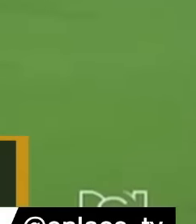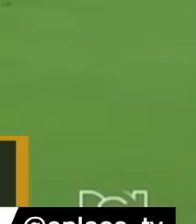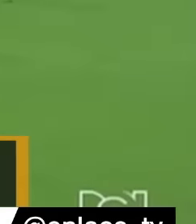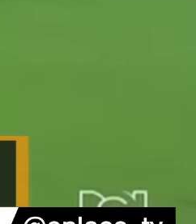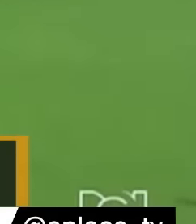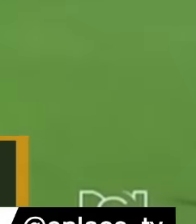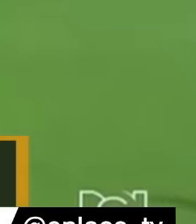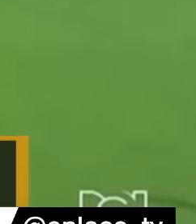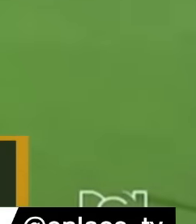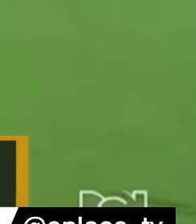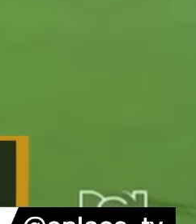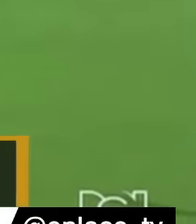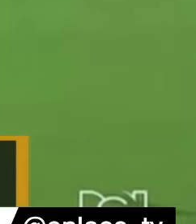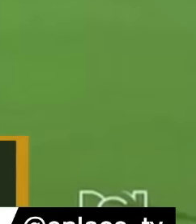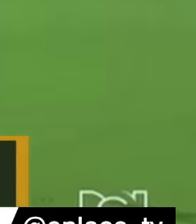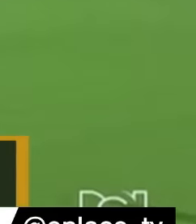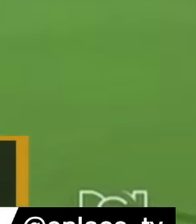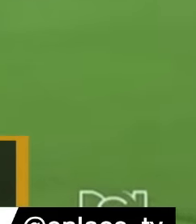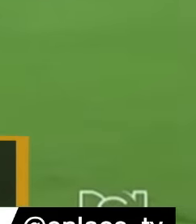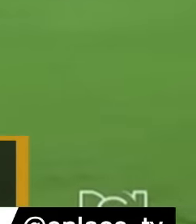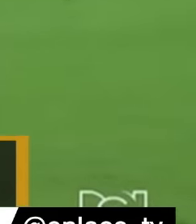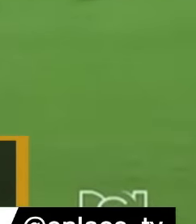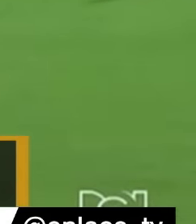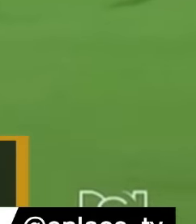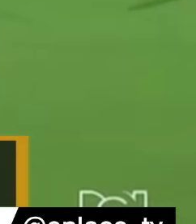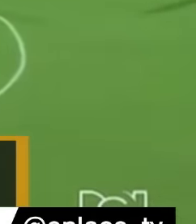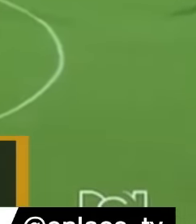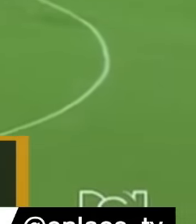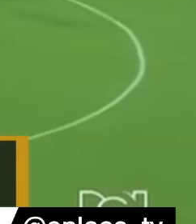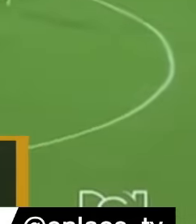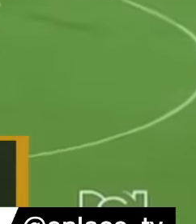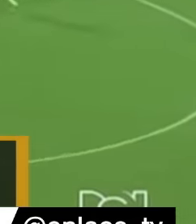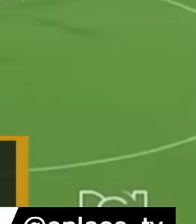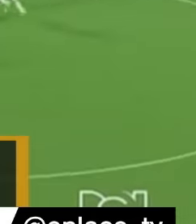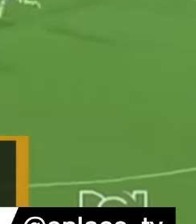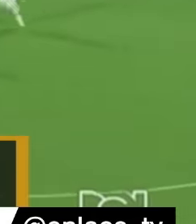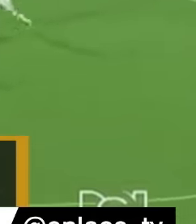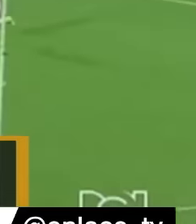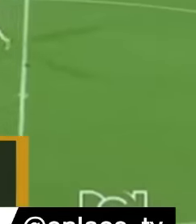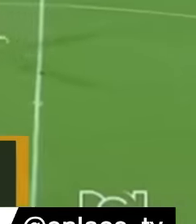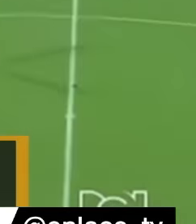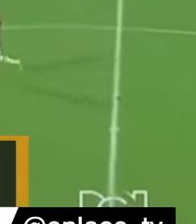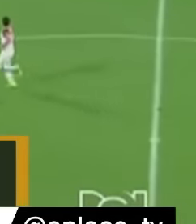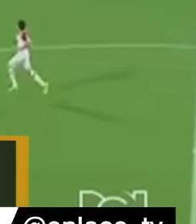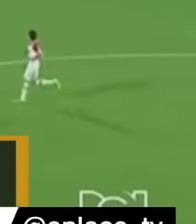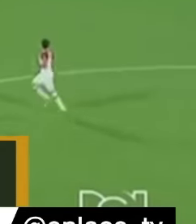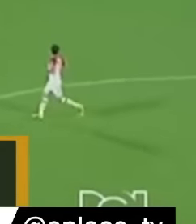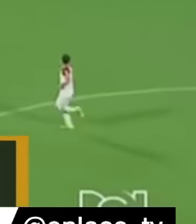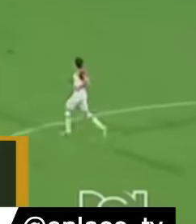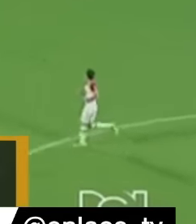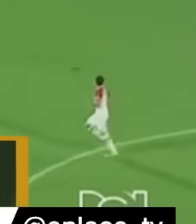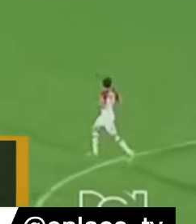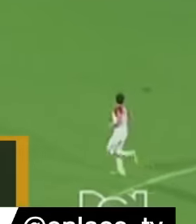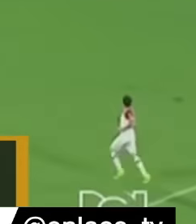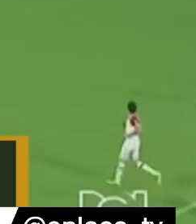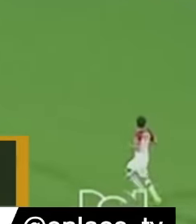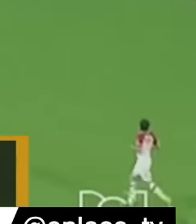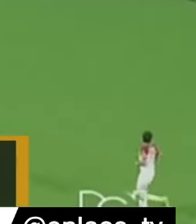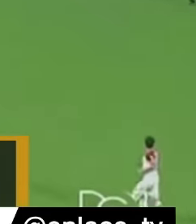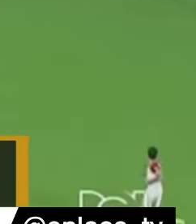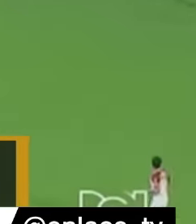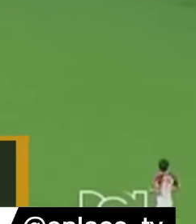después pienso que el segundo tiempo aprovechamos muy bien los espacios, el equipo se soltó un poco más, sabíamos que ellos nos daban mucho espacio